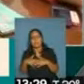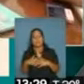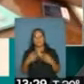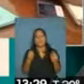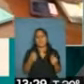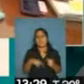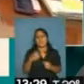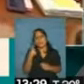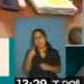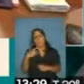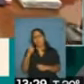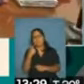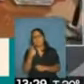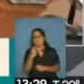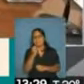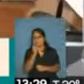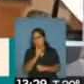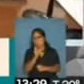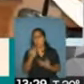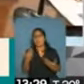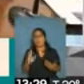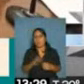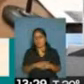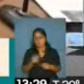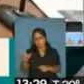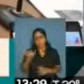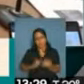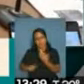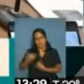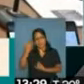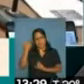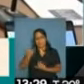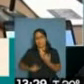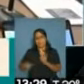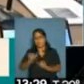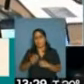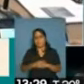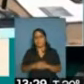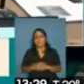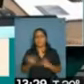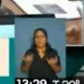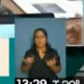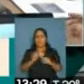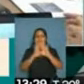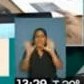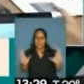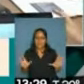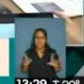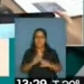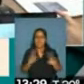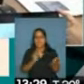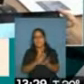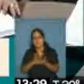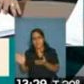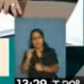más inquietó? Porque usted cuando hablaba en otra oportunidad con nosotros manifestaba de que había que aclarar que no iba a haber